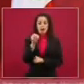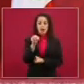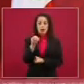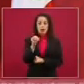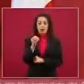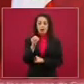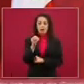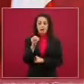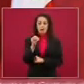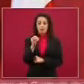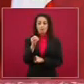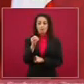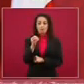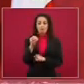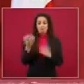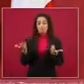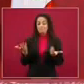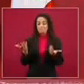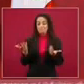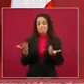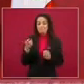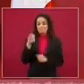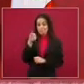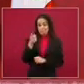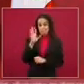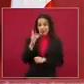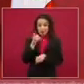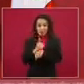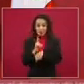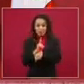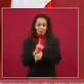Neutrales, 0. Ahí no hay medias tintas.